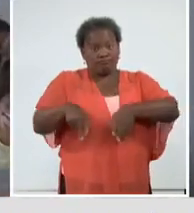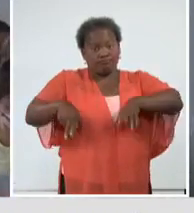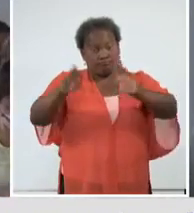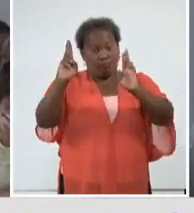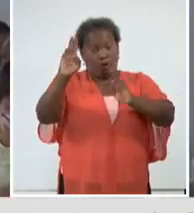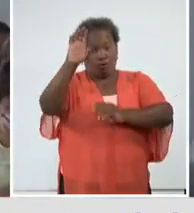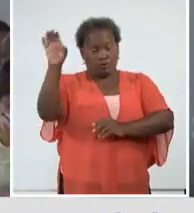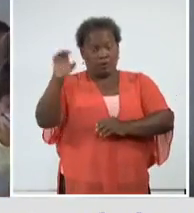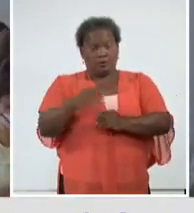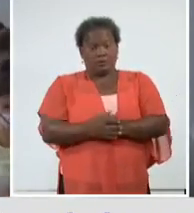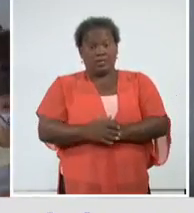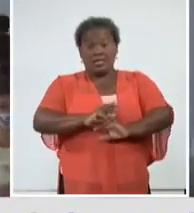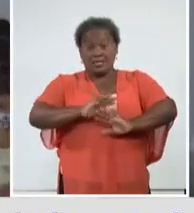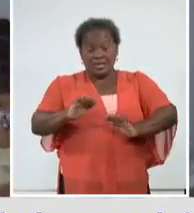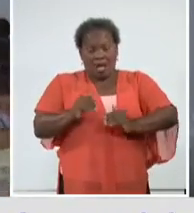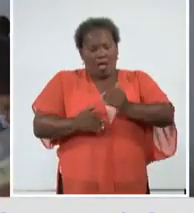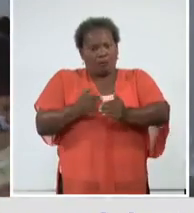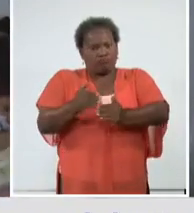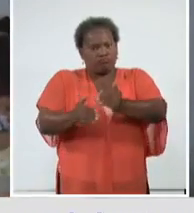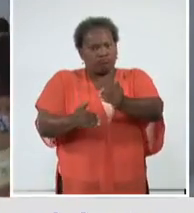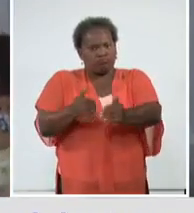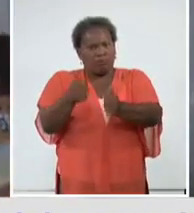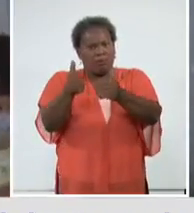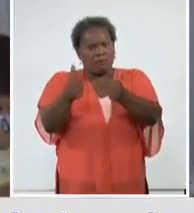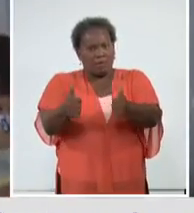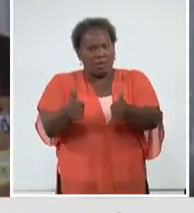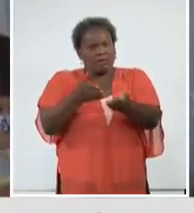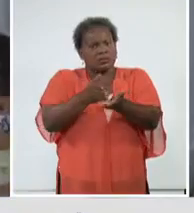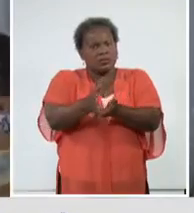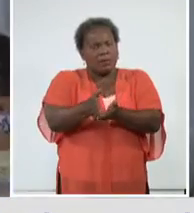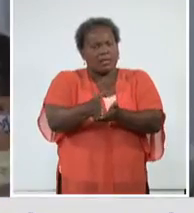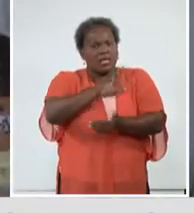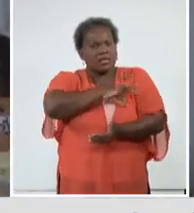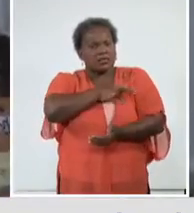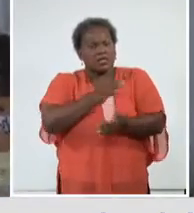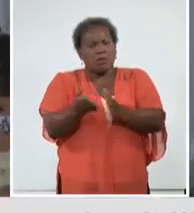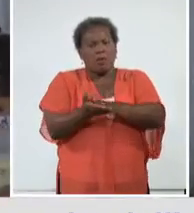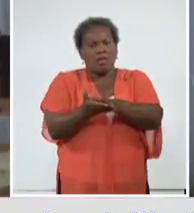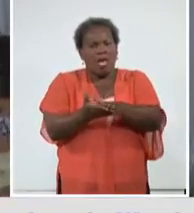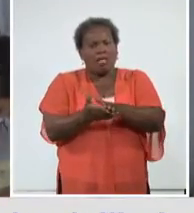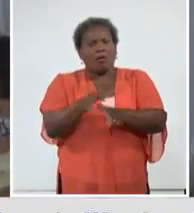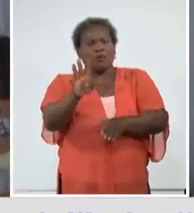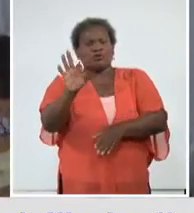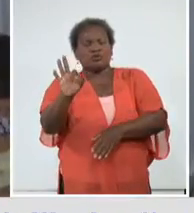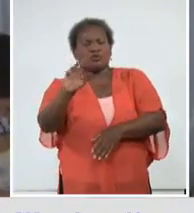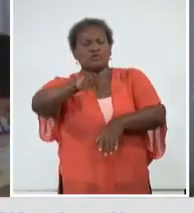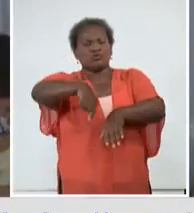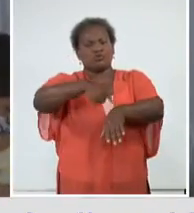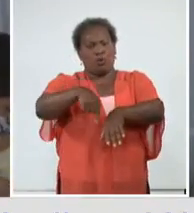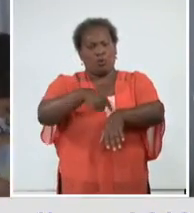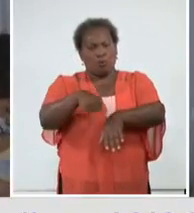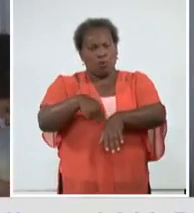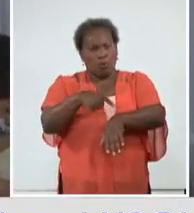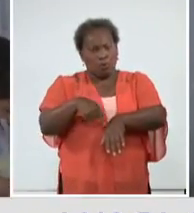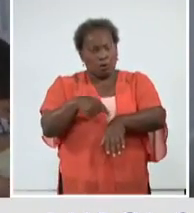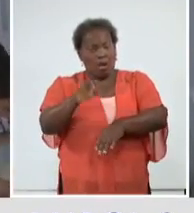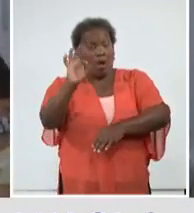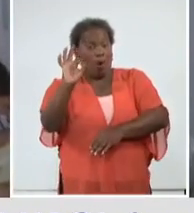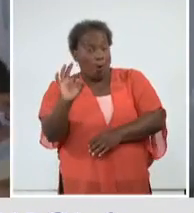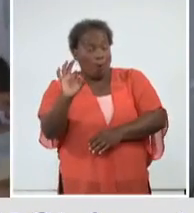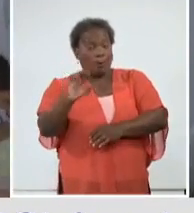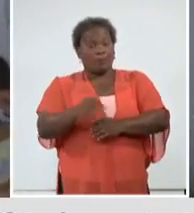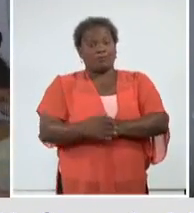A medida que vayan evolucionando, si se mantienen asintomáticos, sobre todo más de 48 horas sin síntomas, o